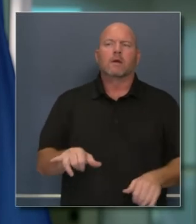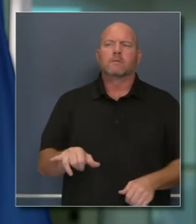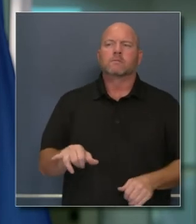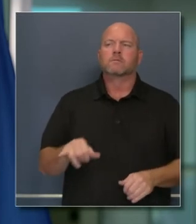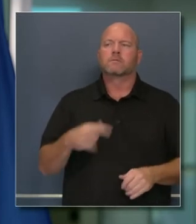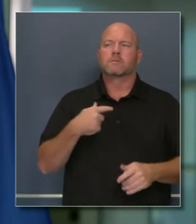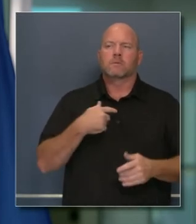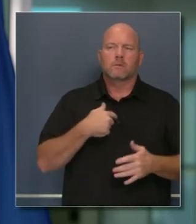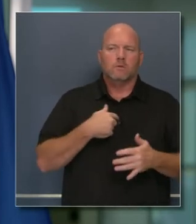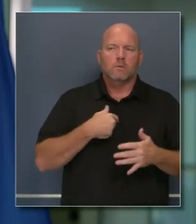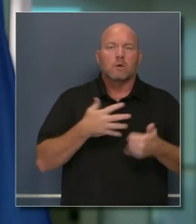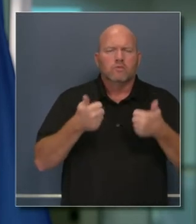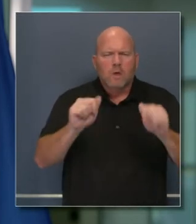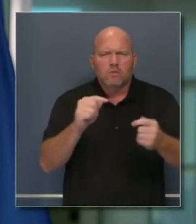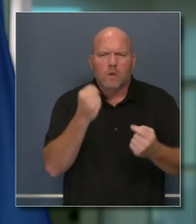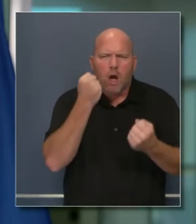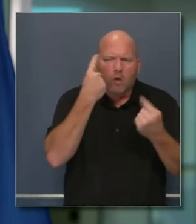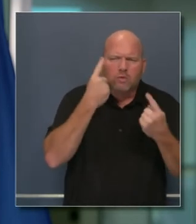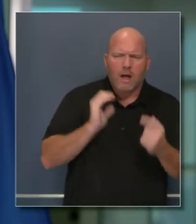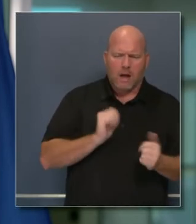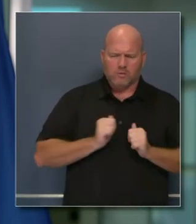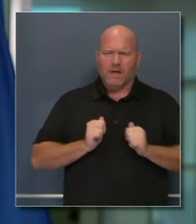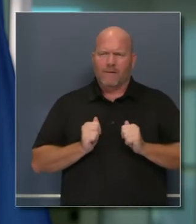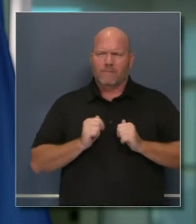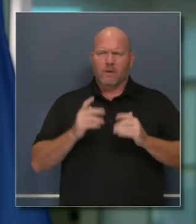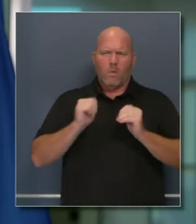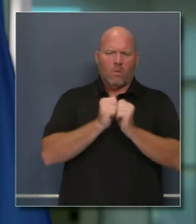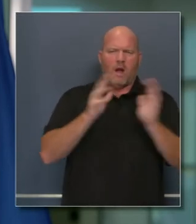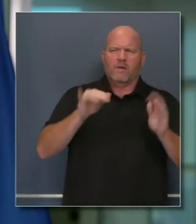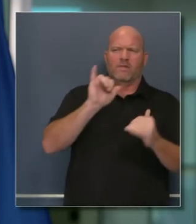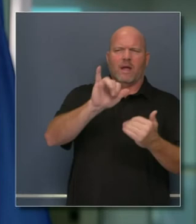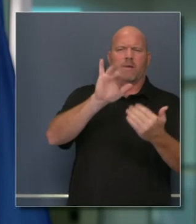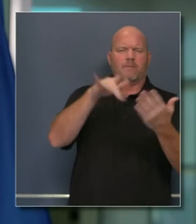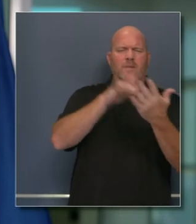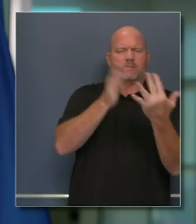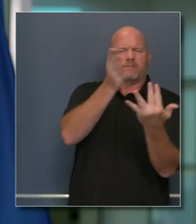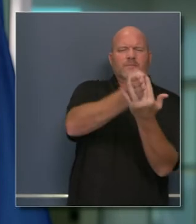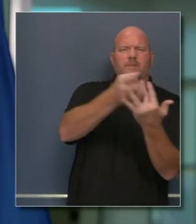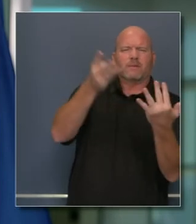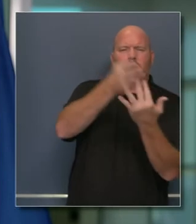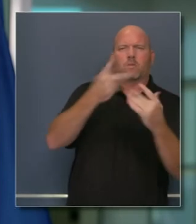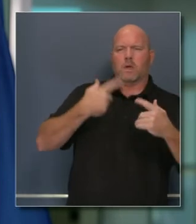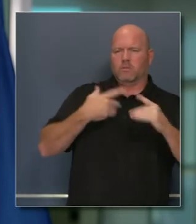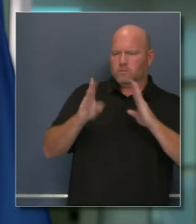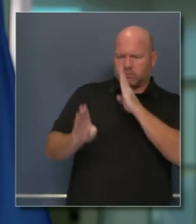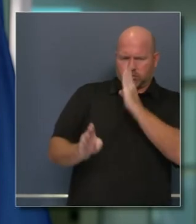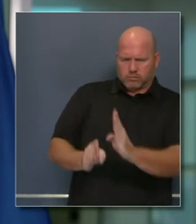más involucrarnos más directamente, sin intermediarios, y eso es lo que hemos estado